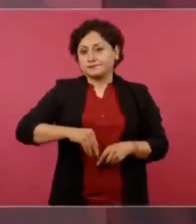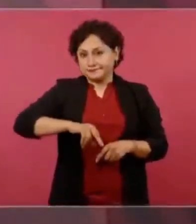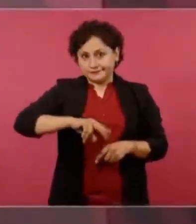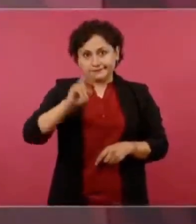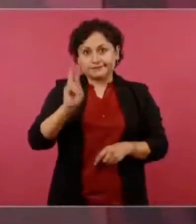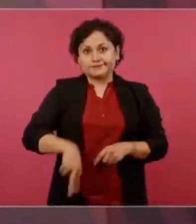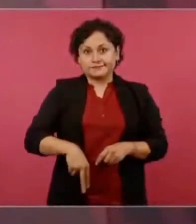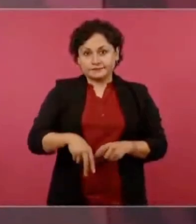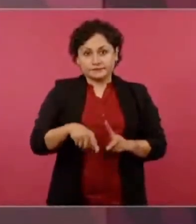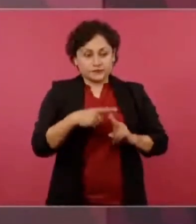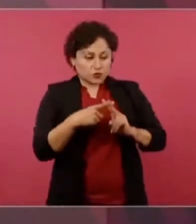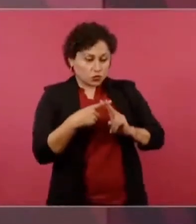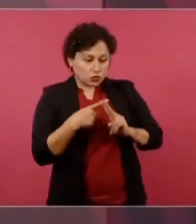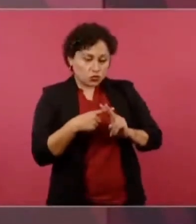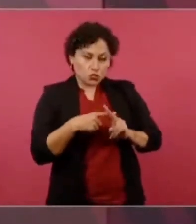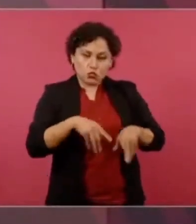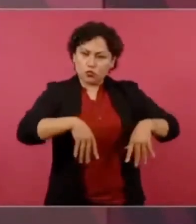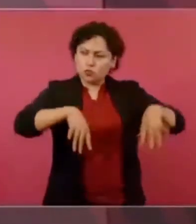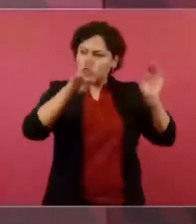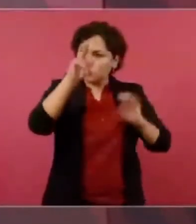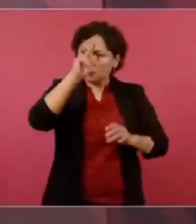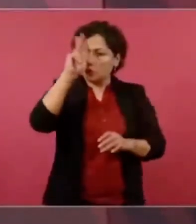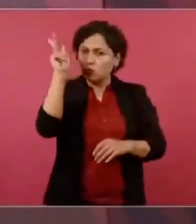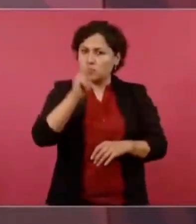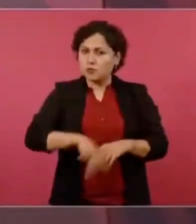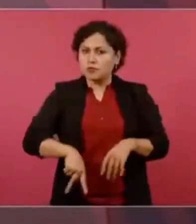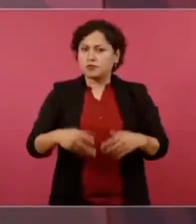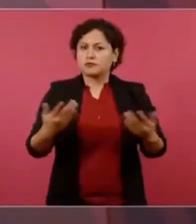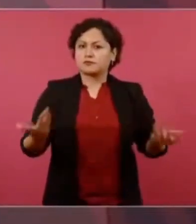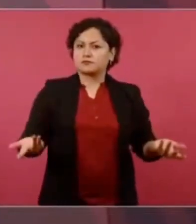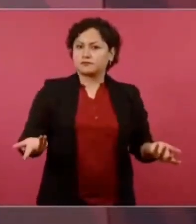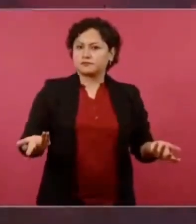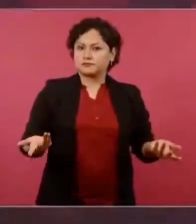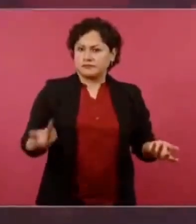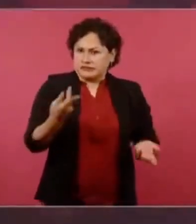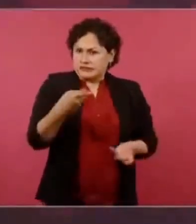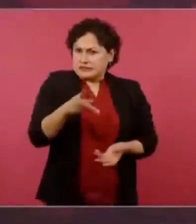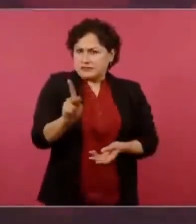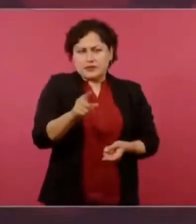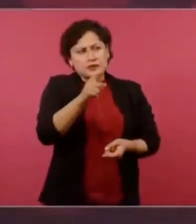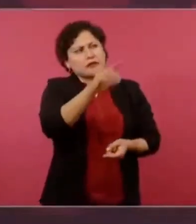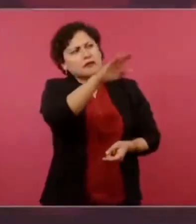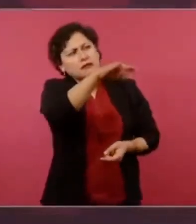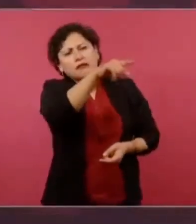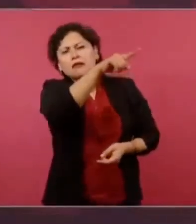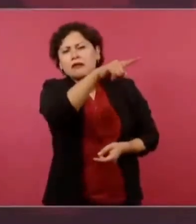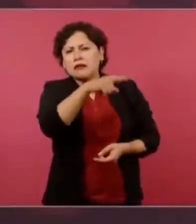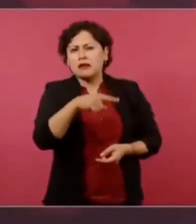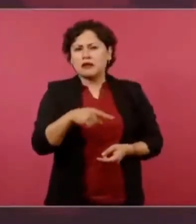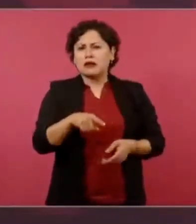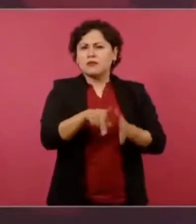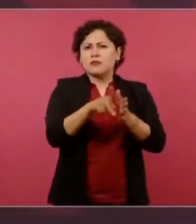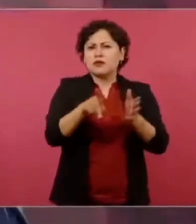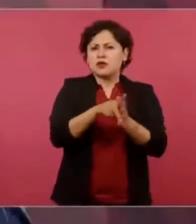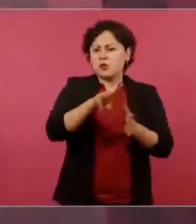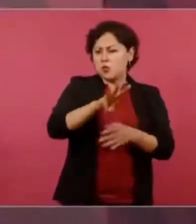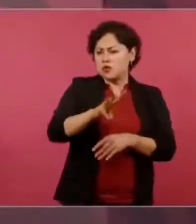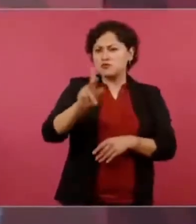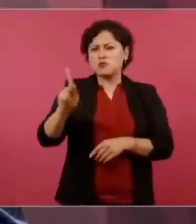asesinados han habido. ¿Dónde estaba el Washington Post? Pues Tim Golden andaba corriendo, creo yo,